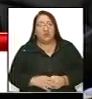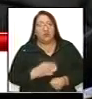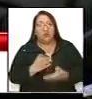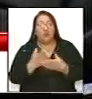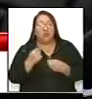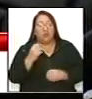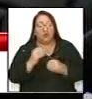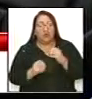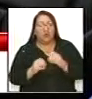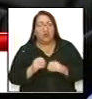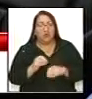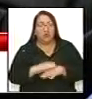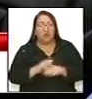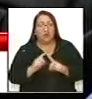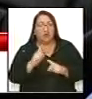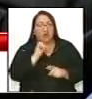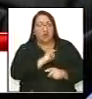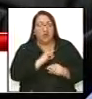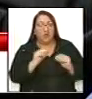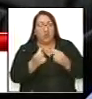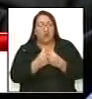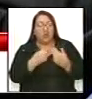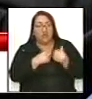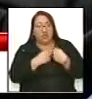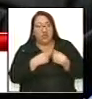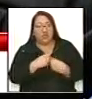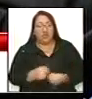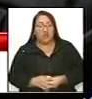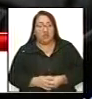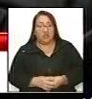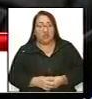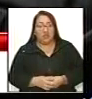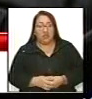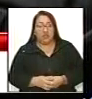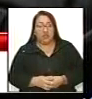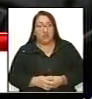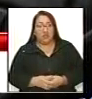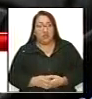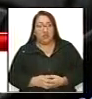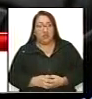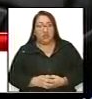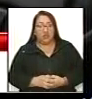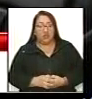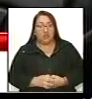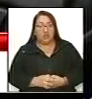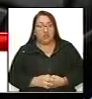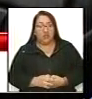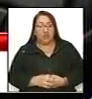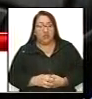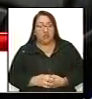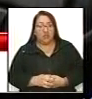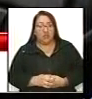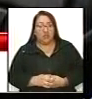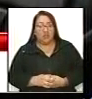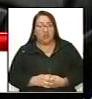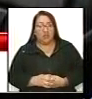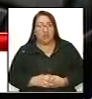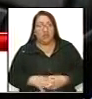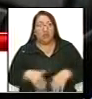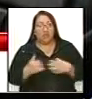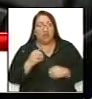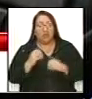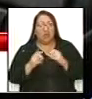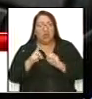las controversias de los gremios o grupos representativos, ¿no? Lo que se ha modificado la norma es que puede hacerlo un gremio